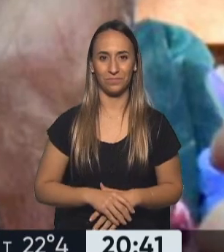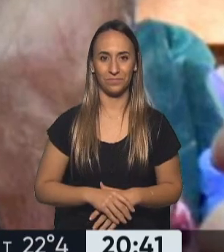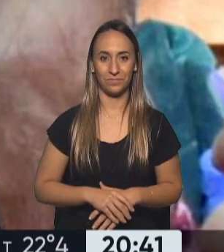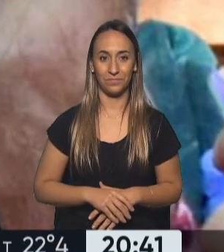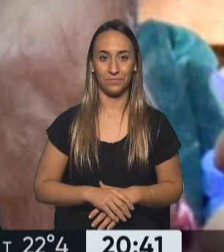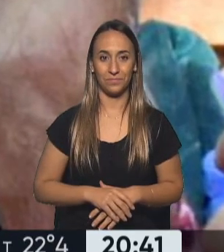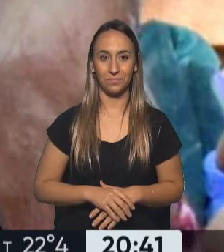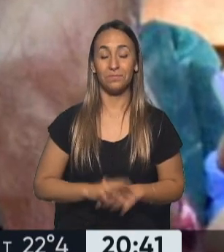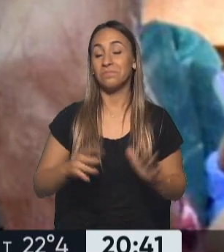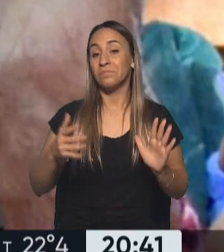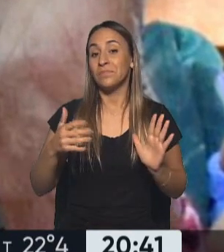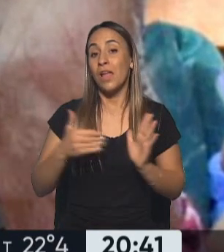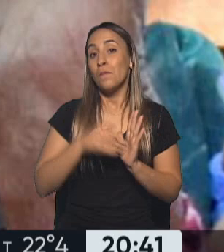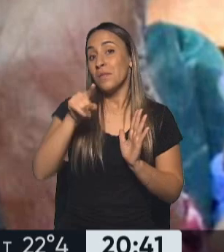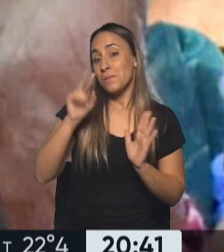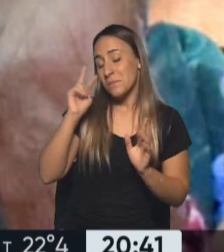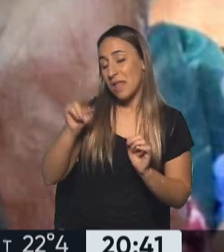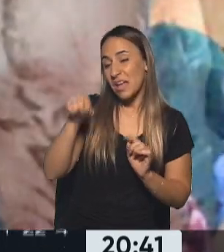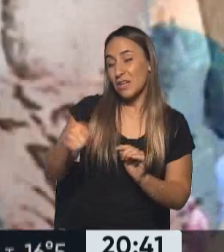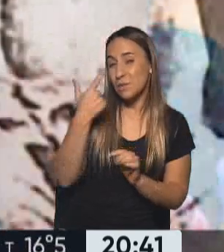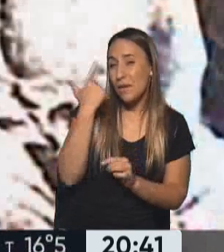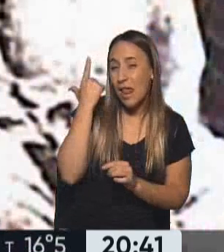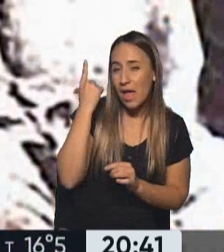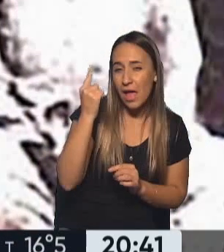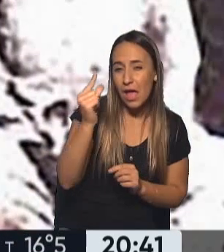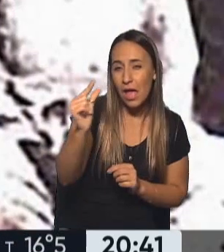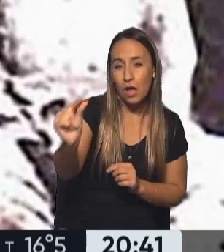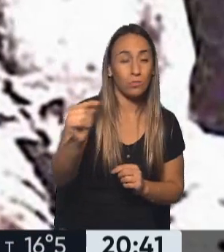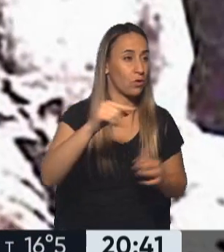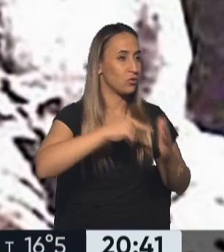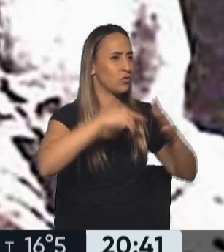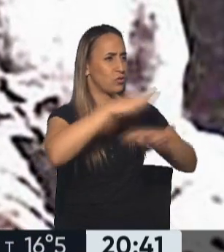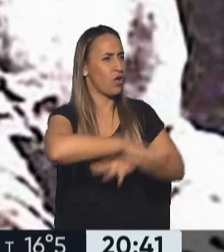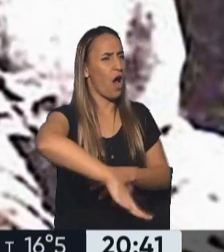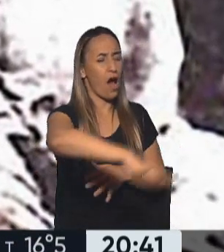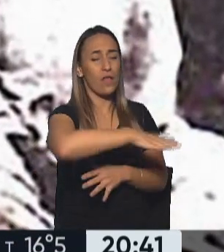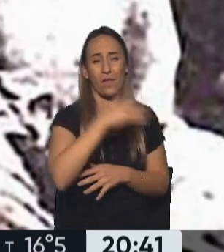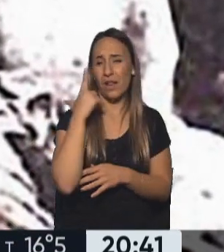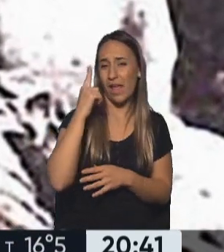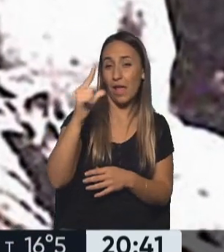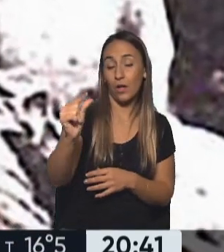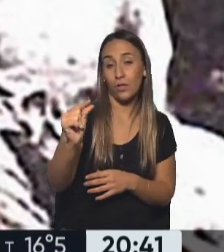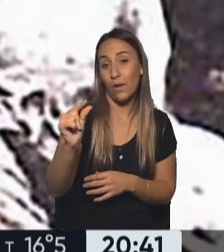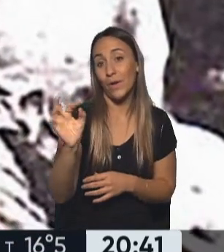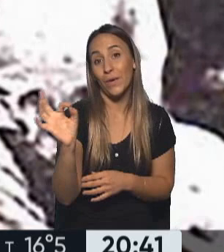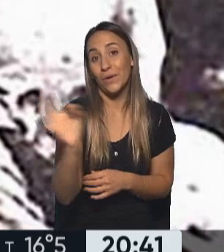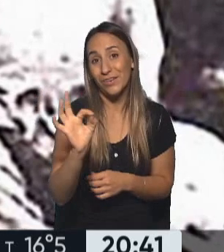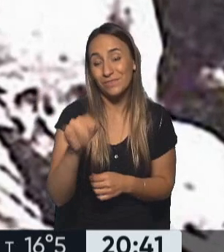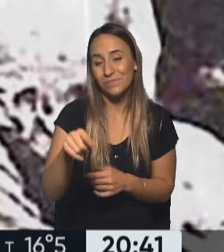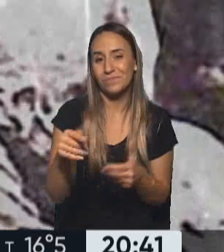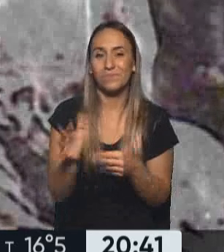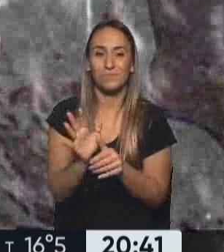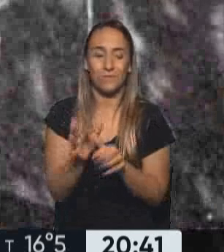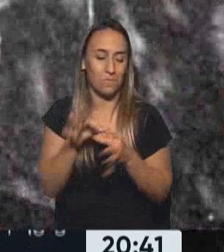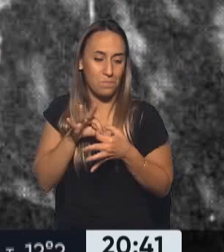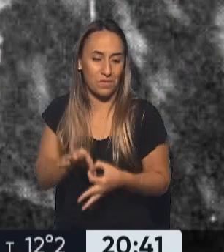Según como se lo mire, Rosa vive lejos, muy lejos de todo, o cerca, muy cerca, de lo que ella reconoce como